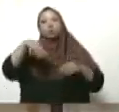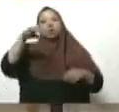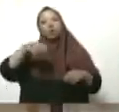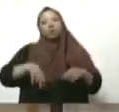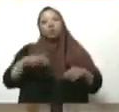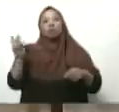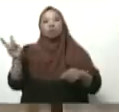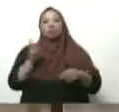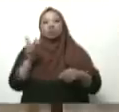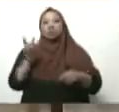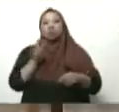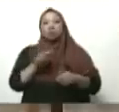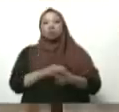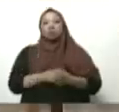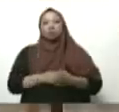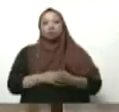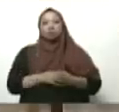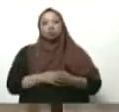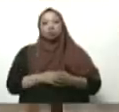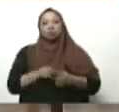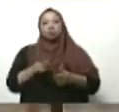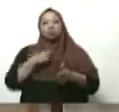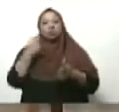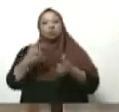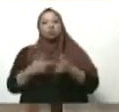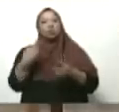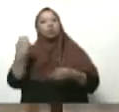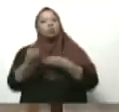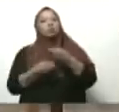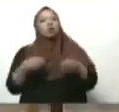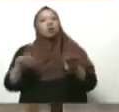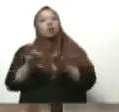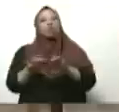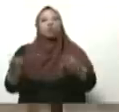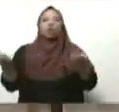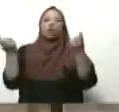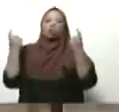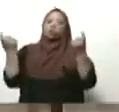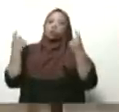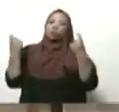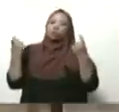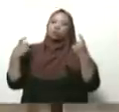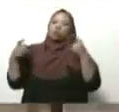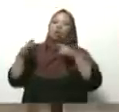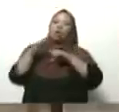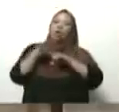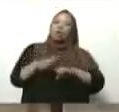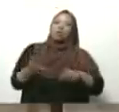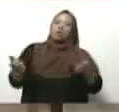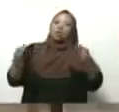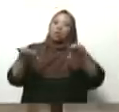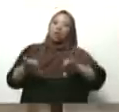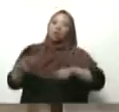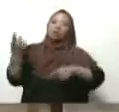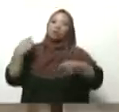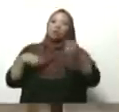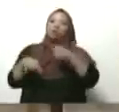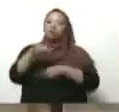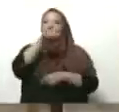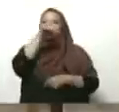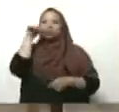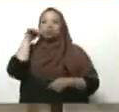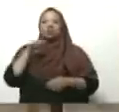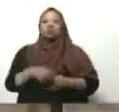venezolano entonces esta campaña consiste en educar sobre el grado de daño que causan las drogas no solo a la salud de los